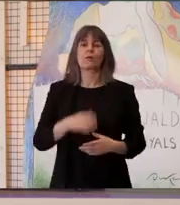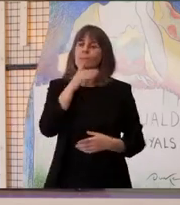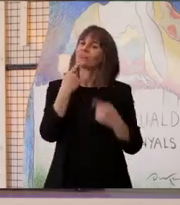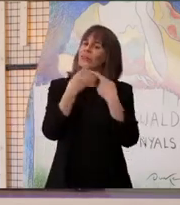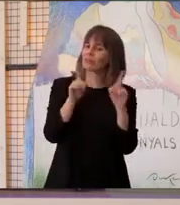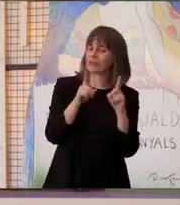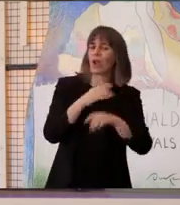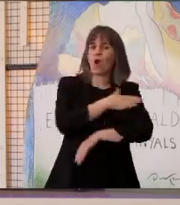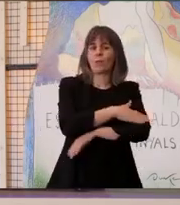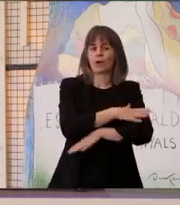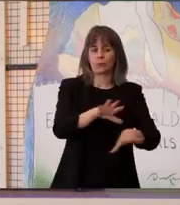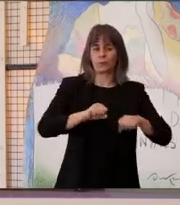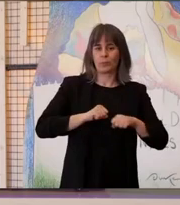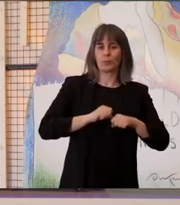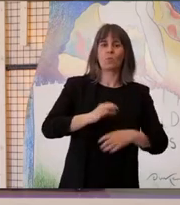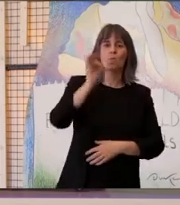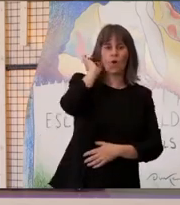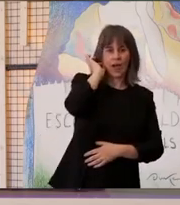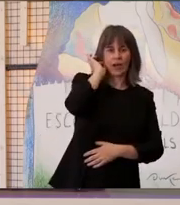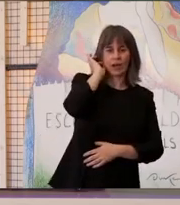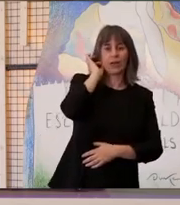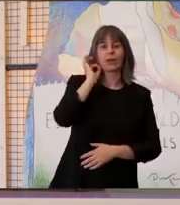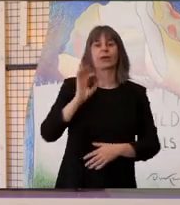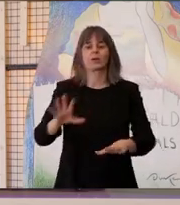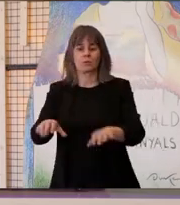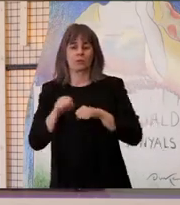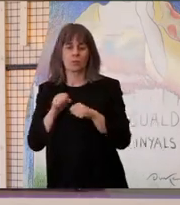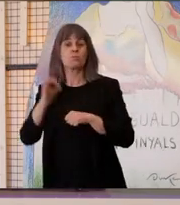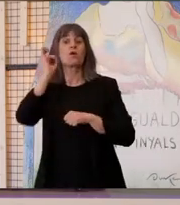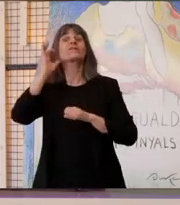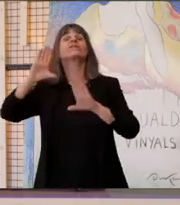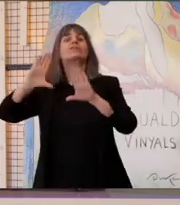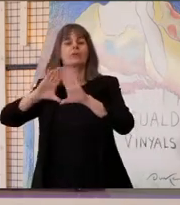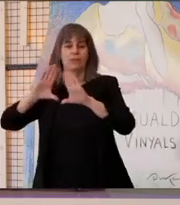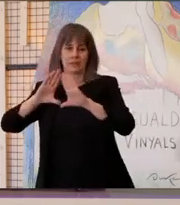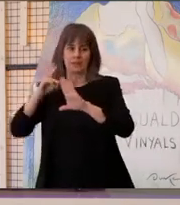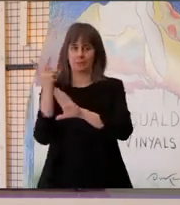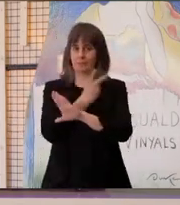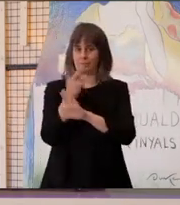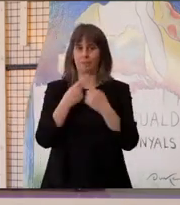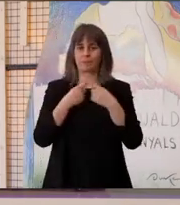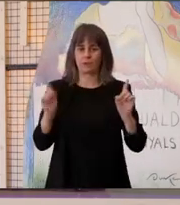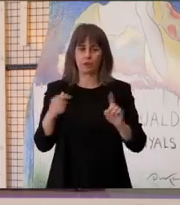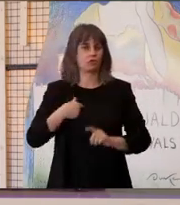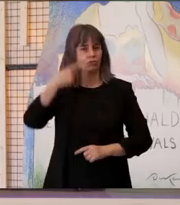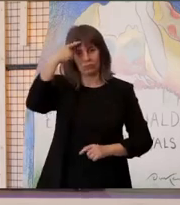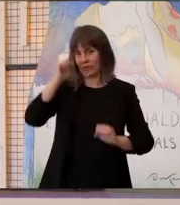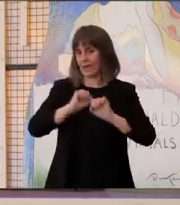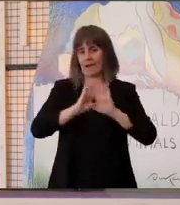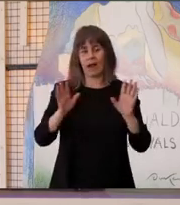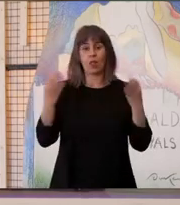liderados por mujeres que gobiernos liderados por mujeres feministas Yo también tengo Claro que si tengo que elegir